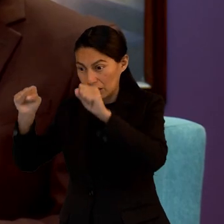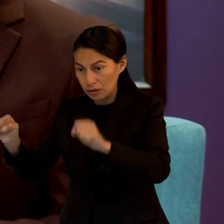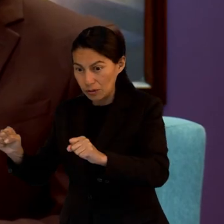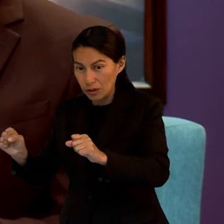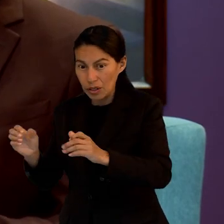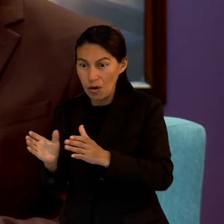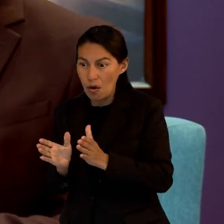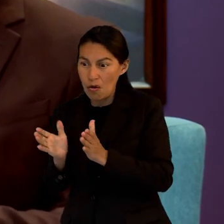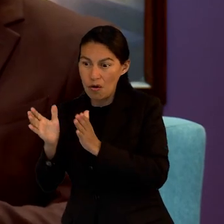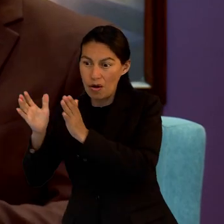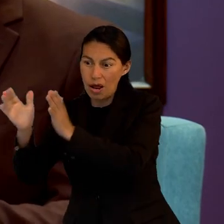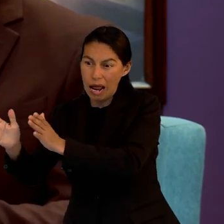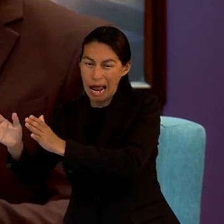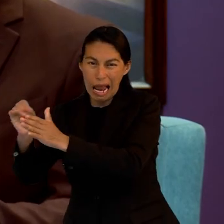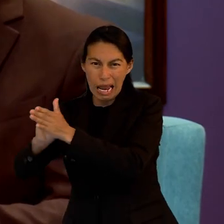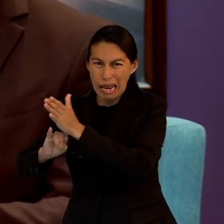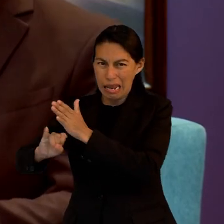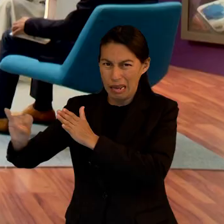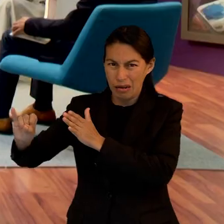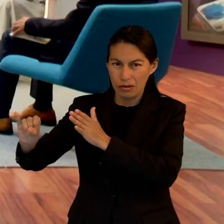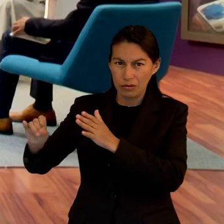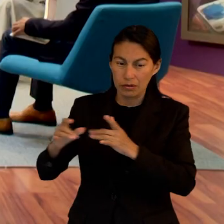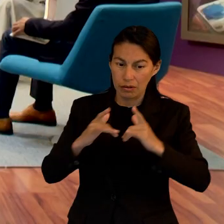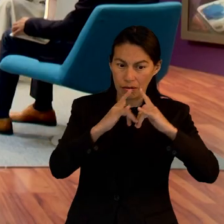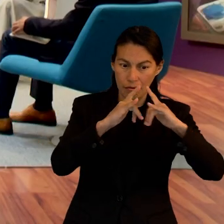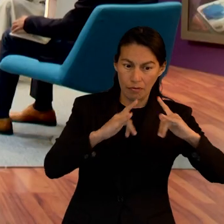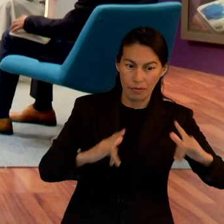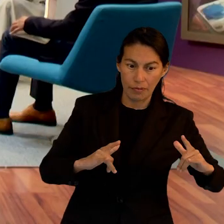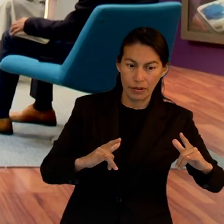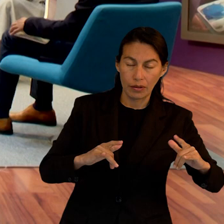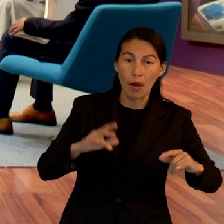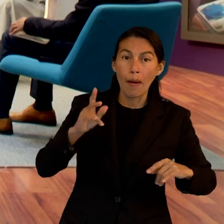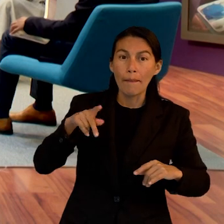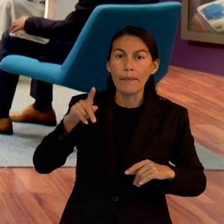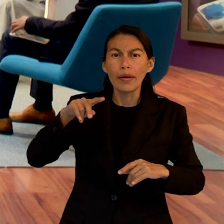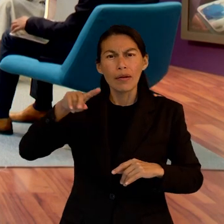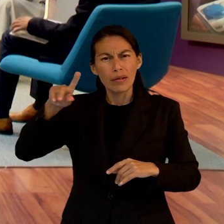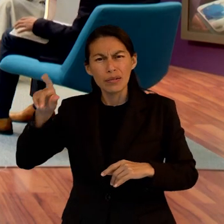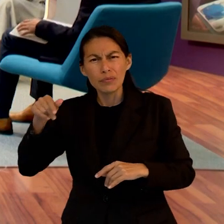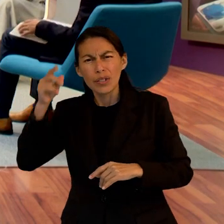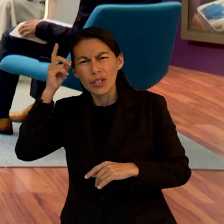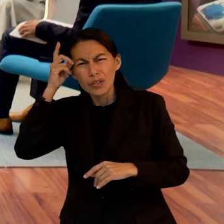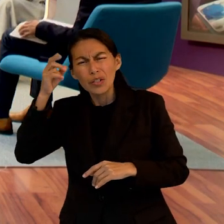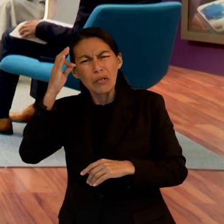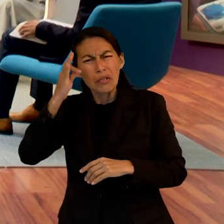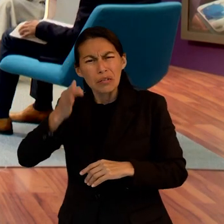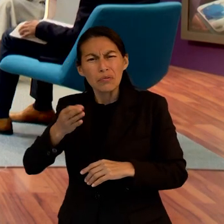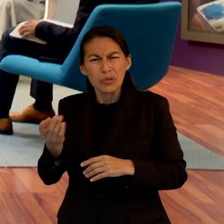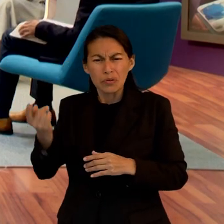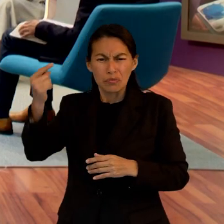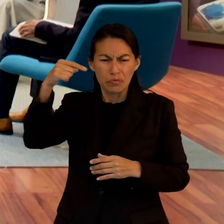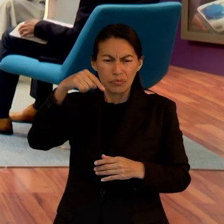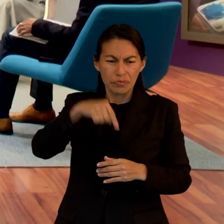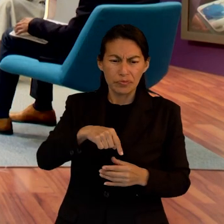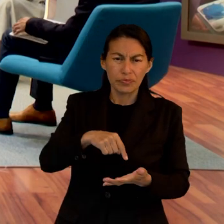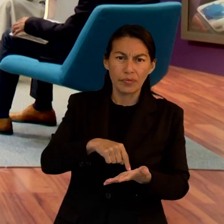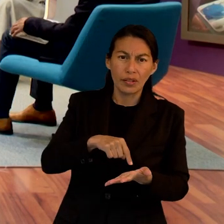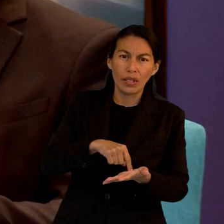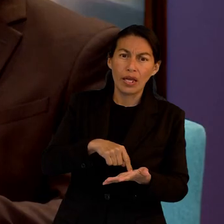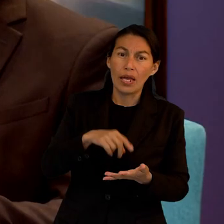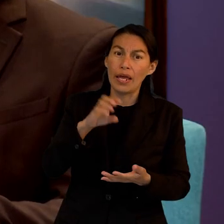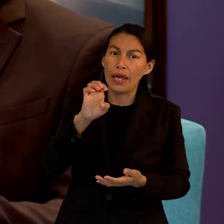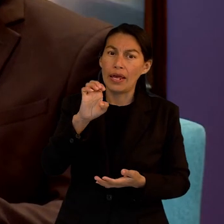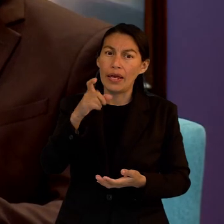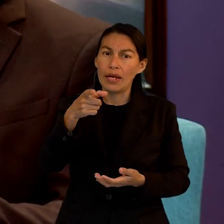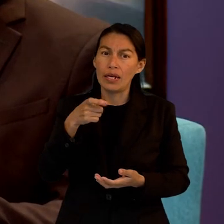después de que moisés intercediera dios aceptó ir en medio de ellos de acuerdo a éxodo 33